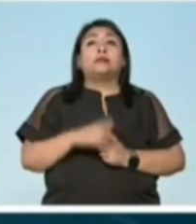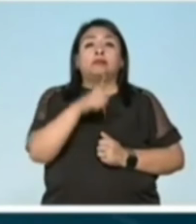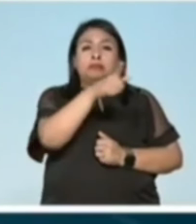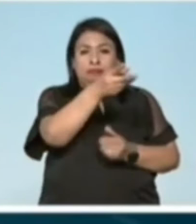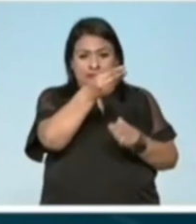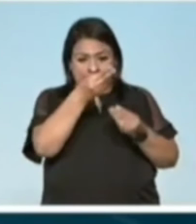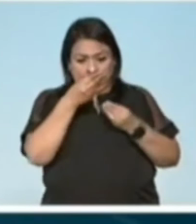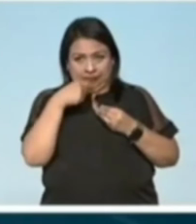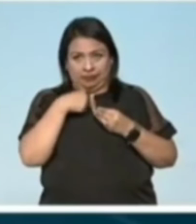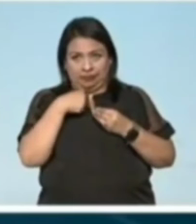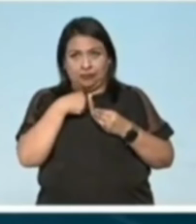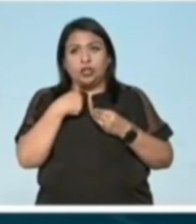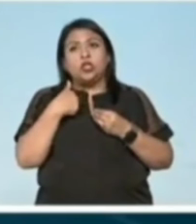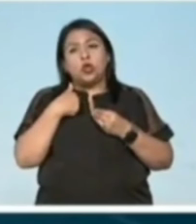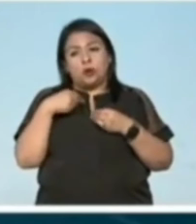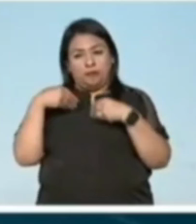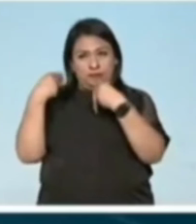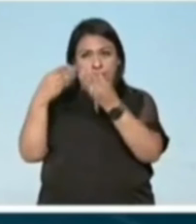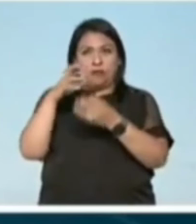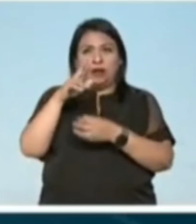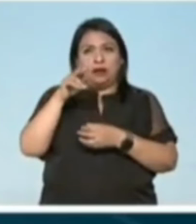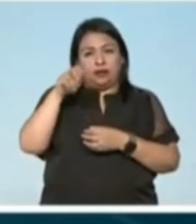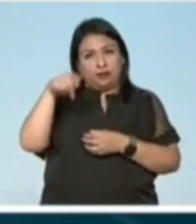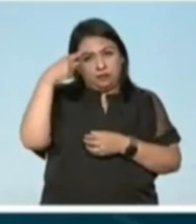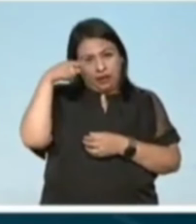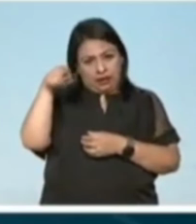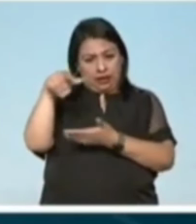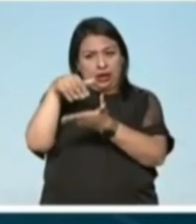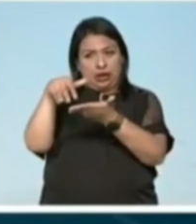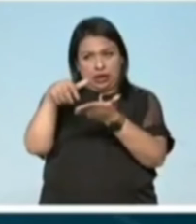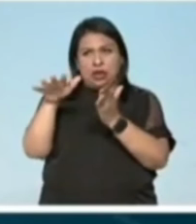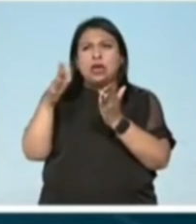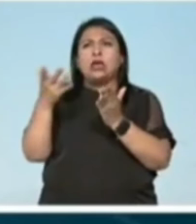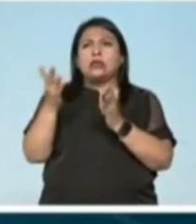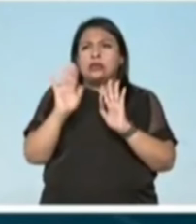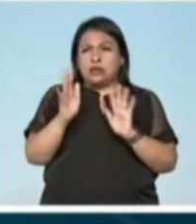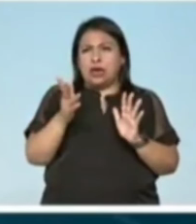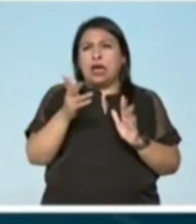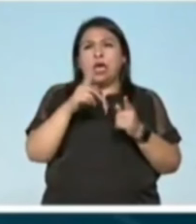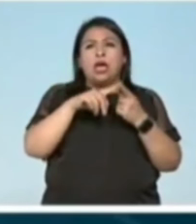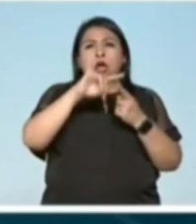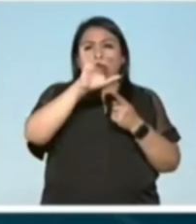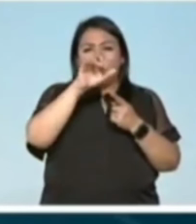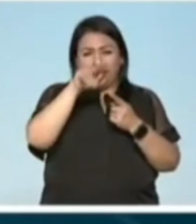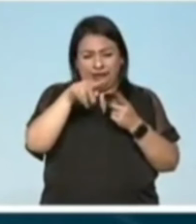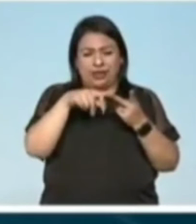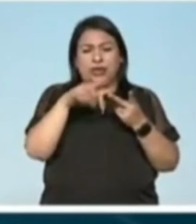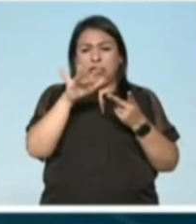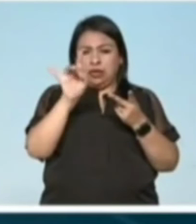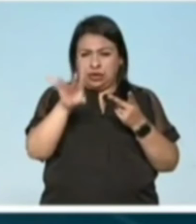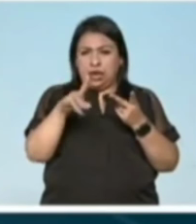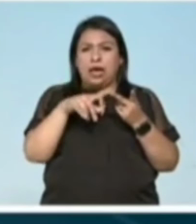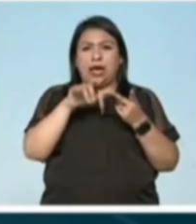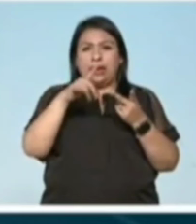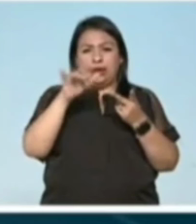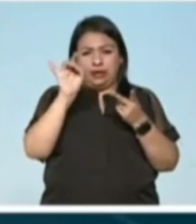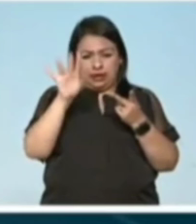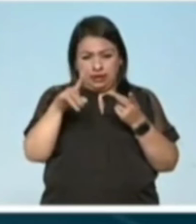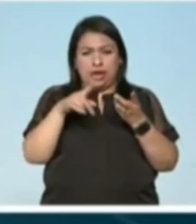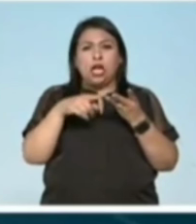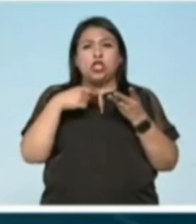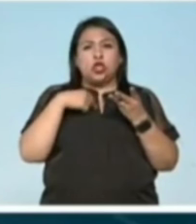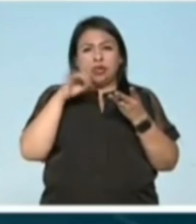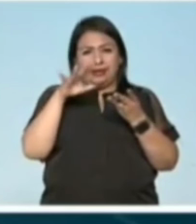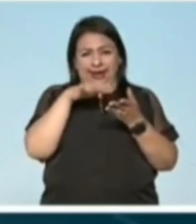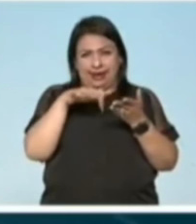ella me lo mandó a mí y ya yo se lo mandé a Martín para que él lo lea. Ya lo leímos. Joaquín ya lo leyó, ya lo leyó Angelina, ya lo leí